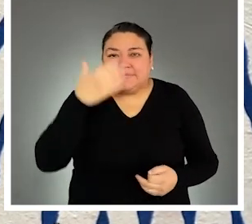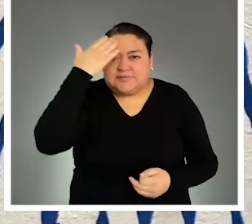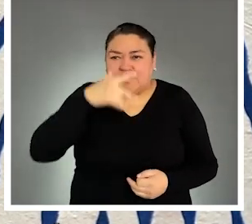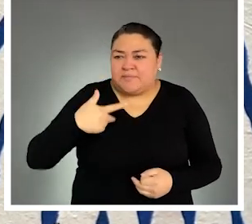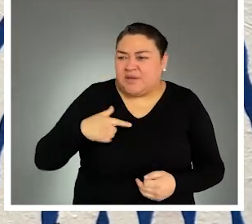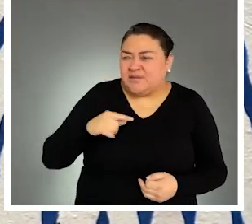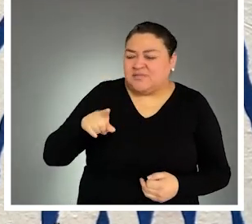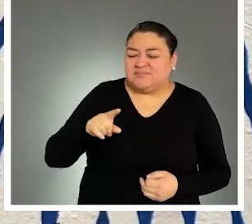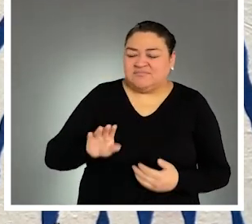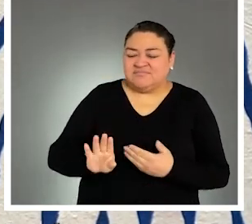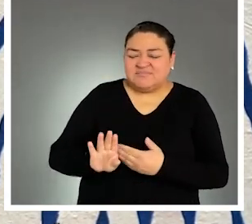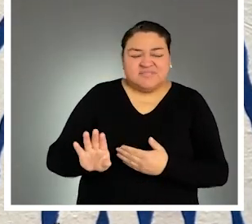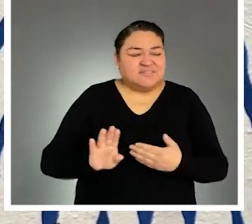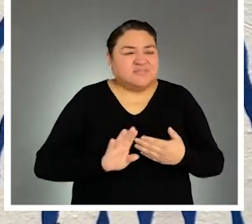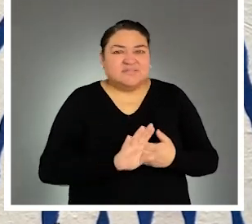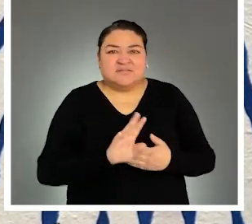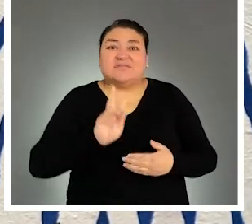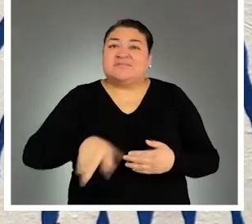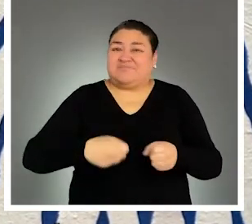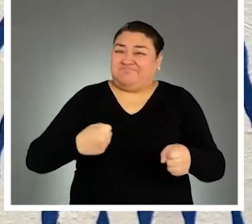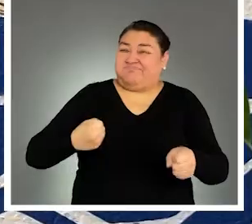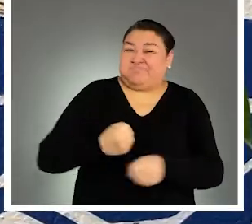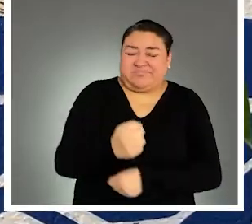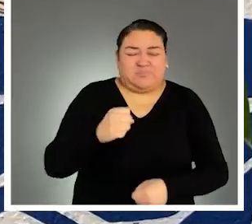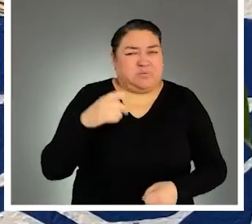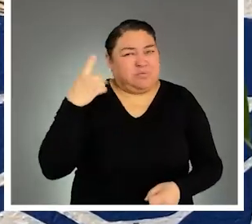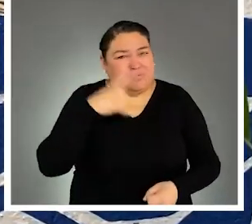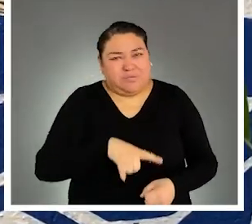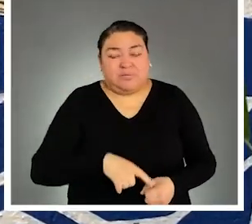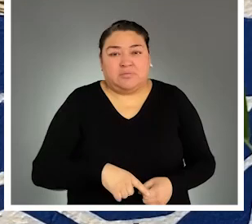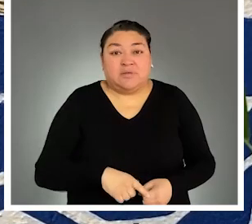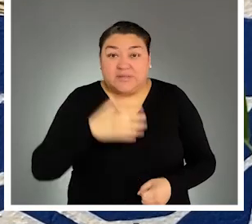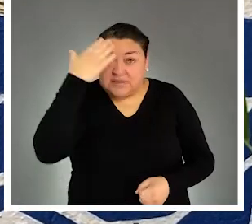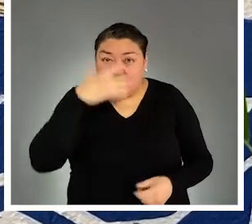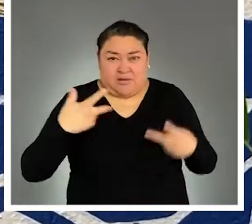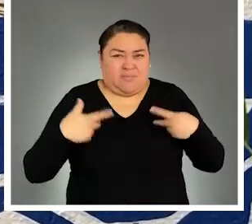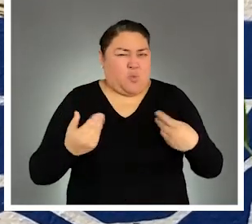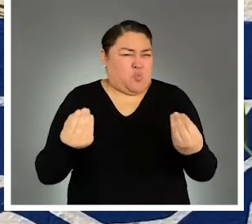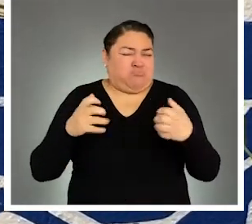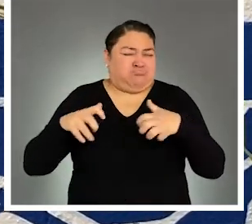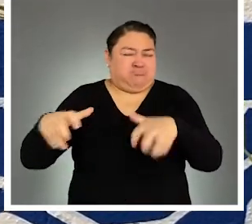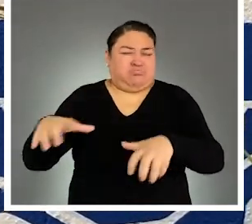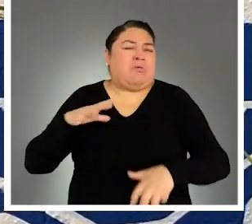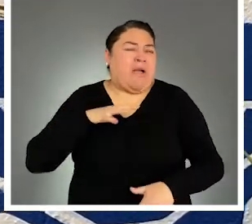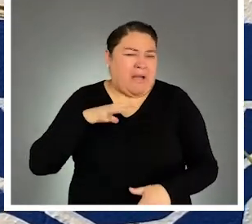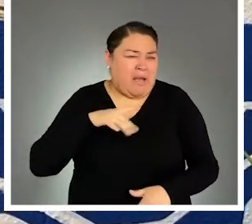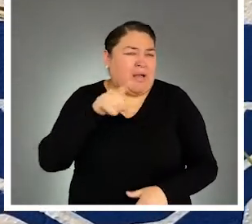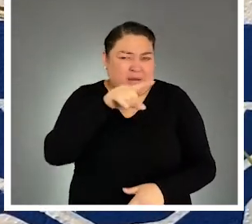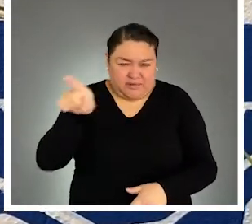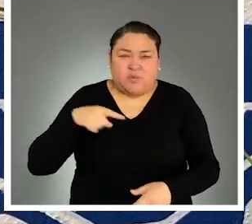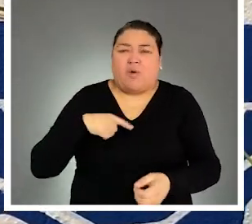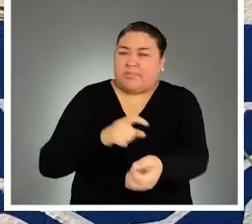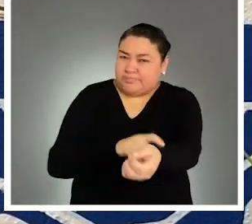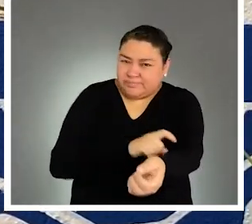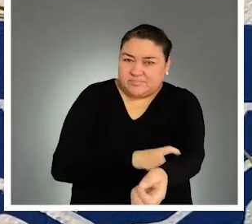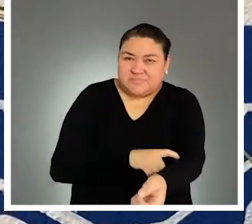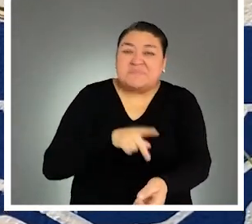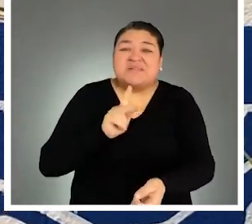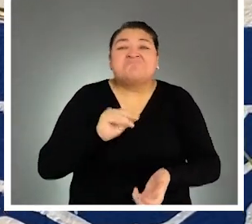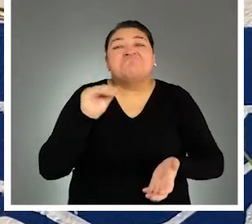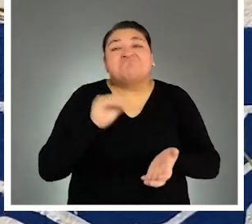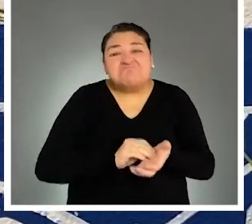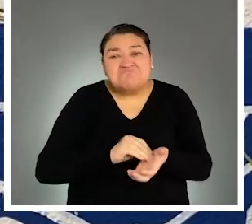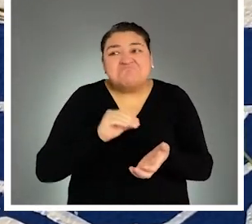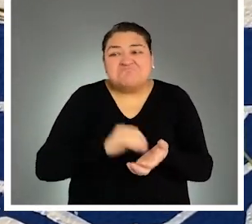este trato pues nos diferencia y es violento. A pesar de que ya mucha gente está tatuada, a pesar de que ya es algo un poco más común, aún se